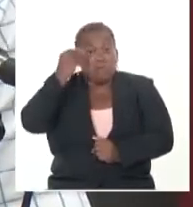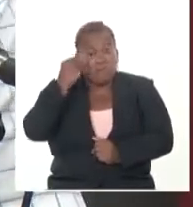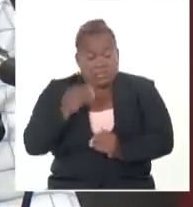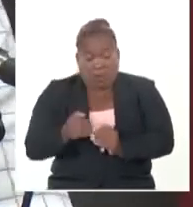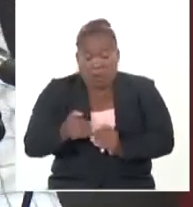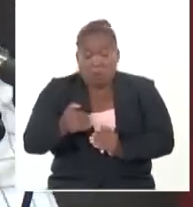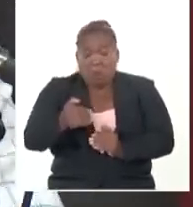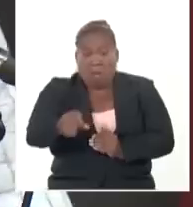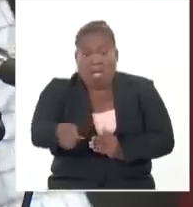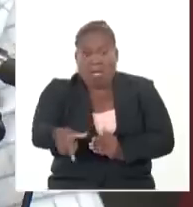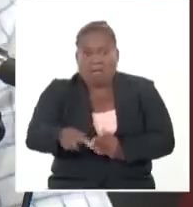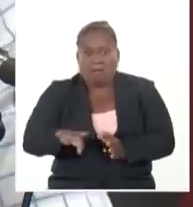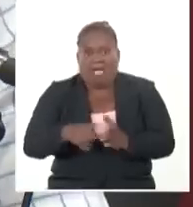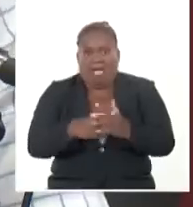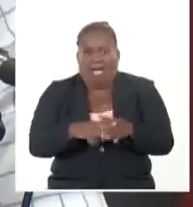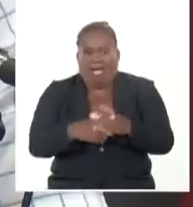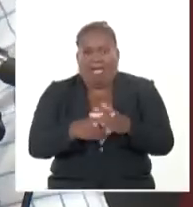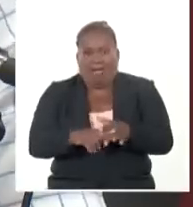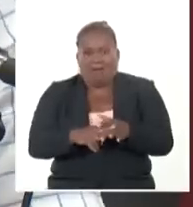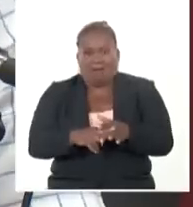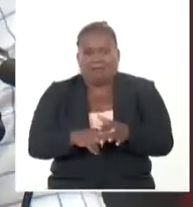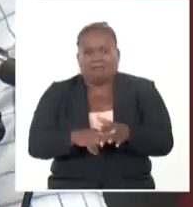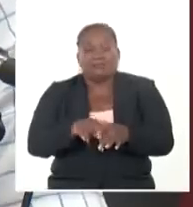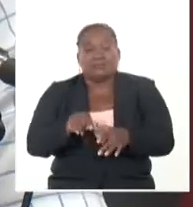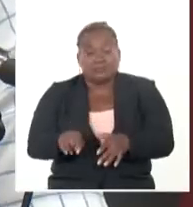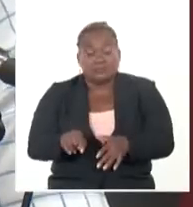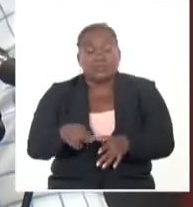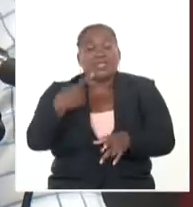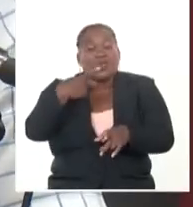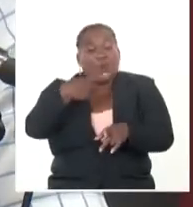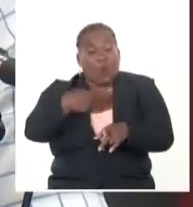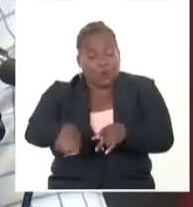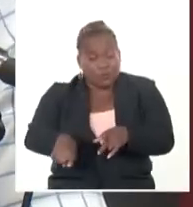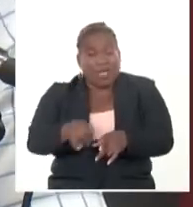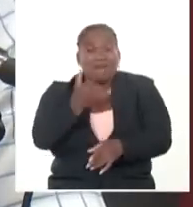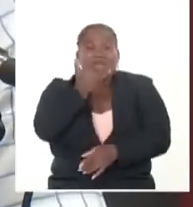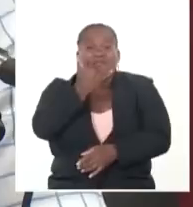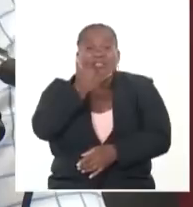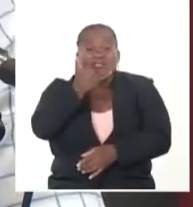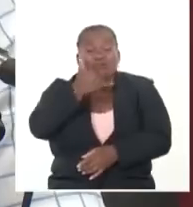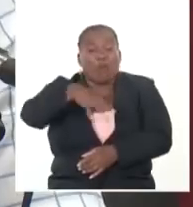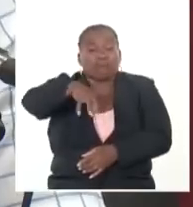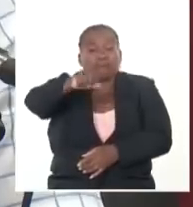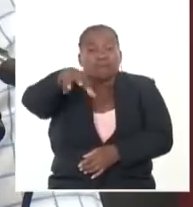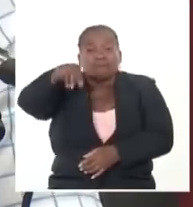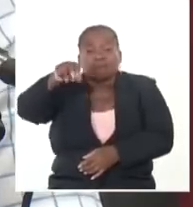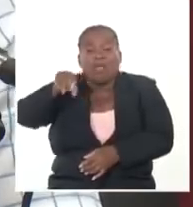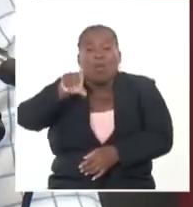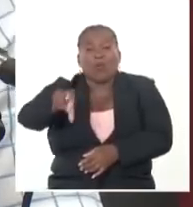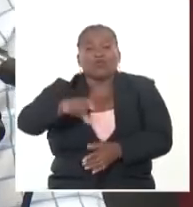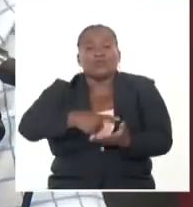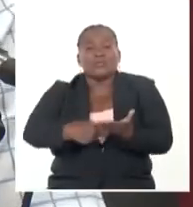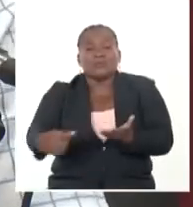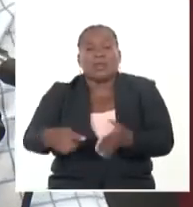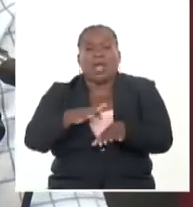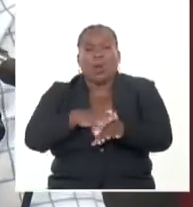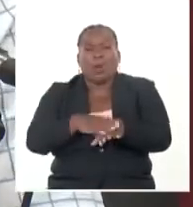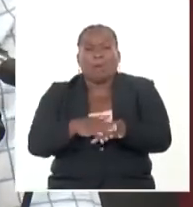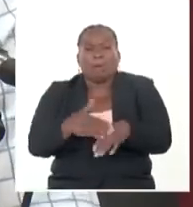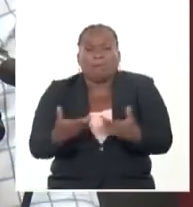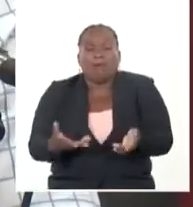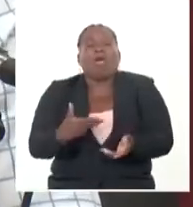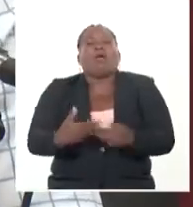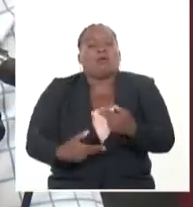se está distribuyendo y eso nos debe dar. Y una parte importante también de las afectaciones eléctricas que hemos tenido en la última semana tiene que ver que, aunque se ha hecho